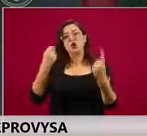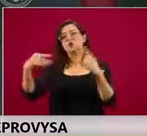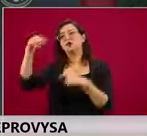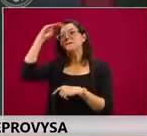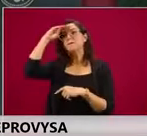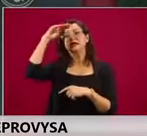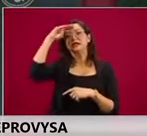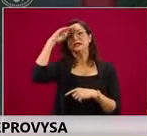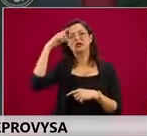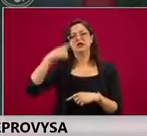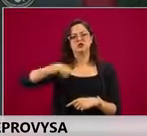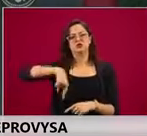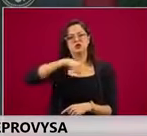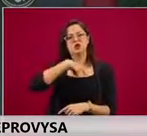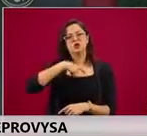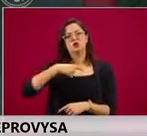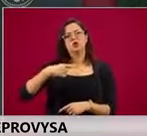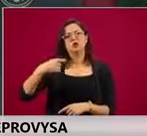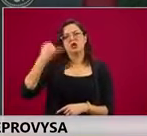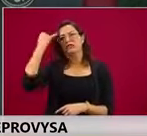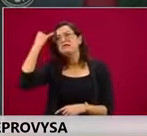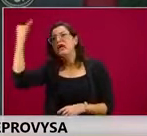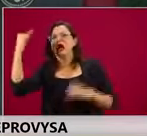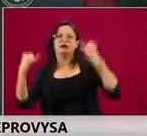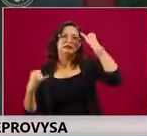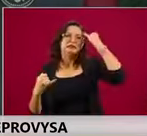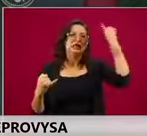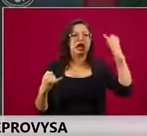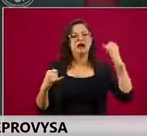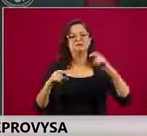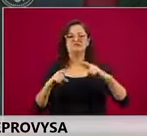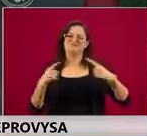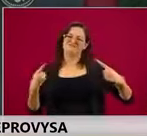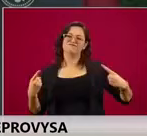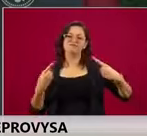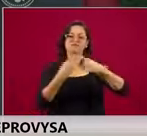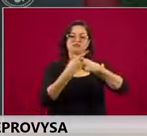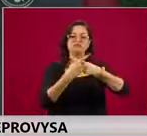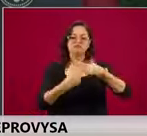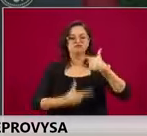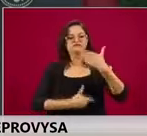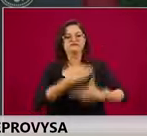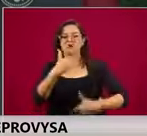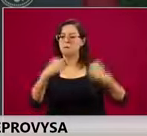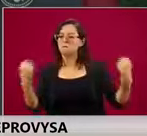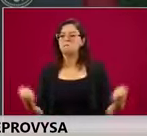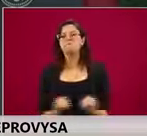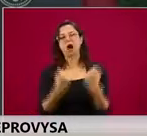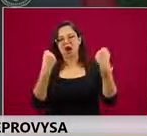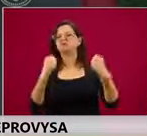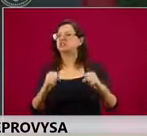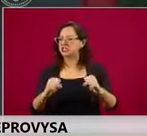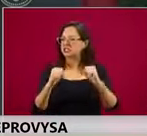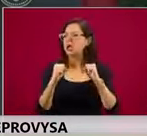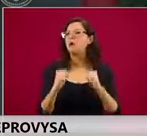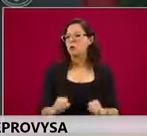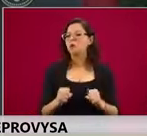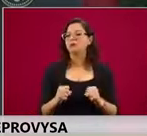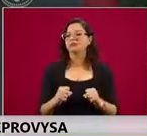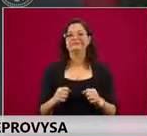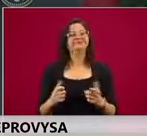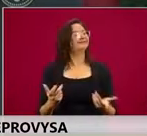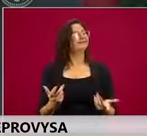la ayuda que nos ha dado Estados Unidos en estas últimas fechas. Y el presidente cumplió bien su